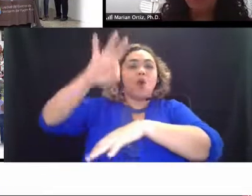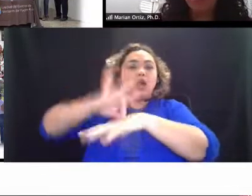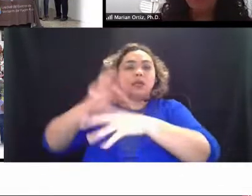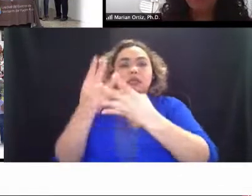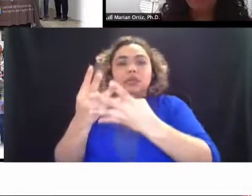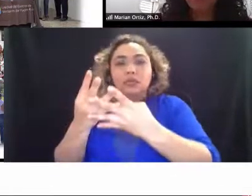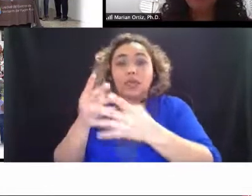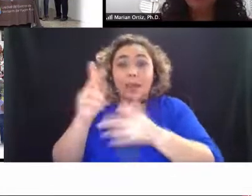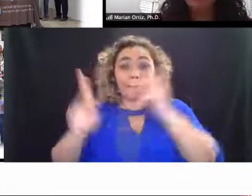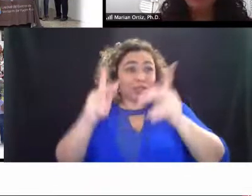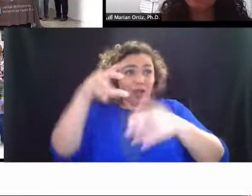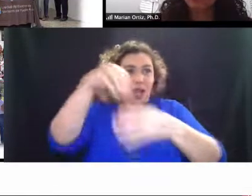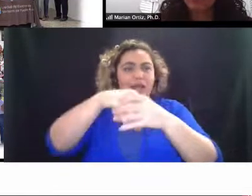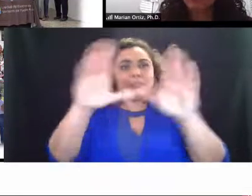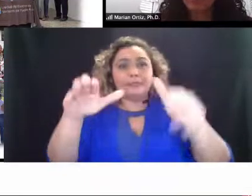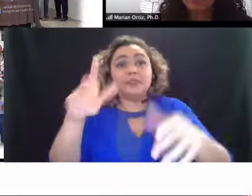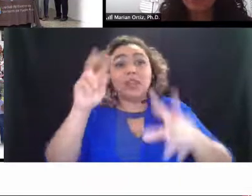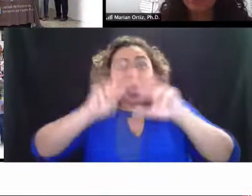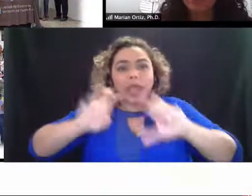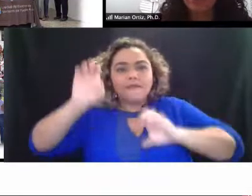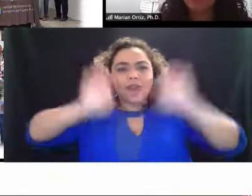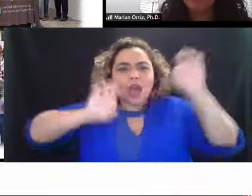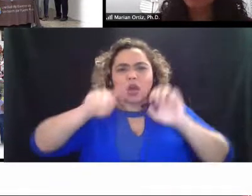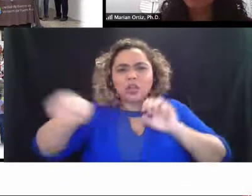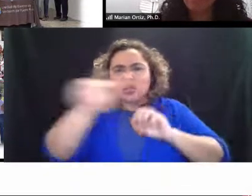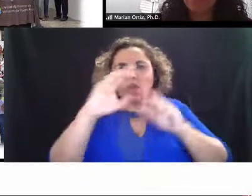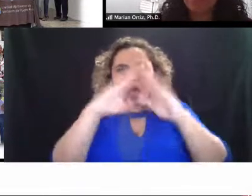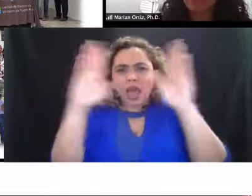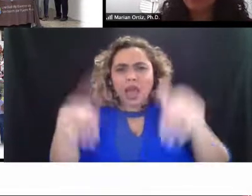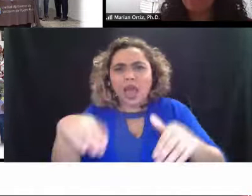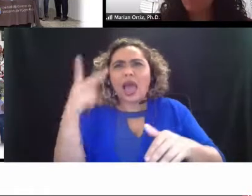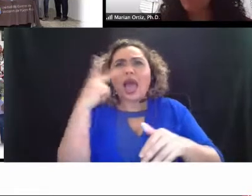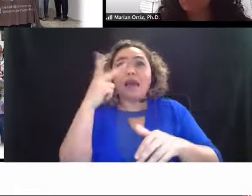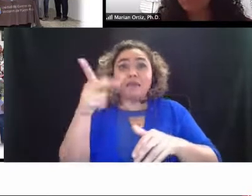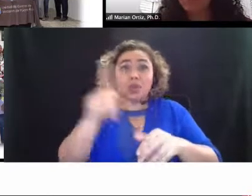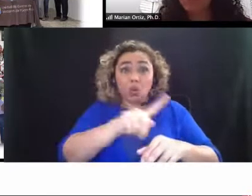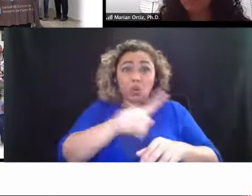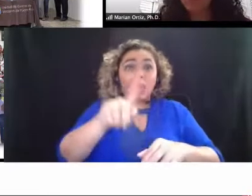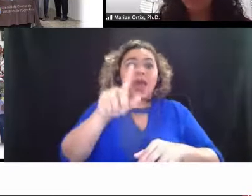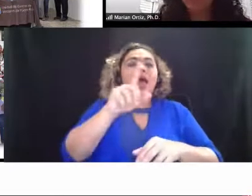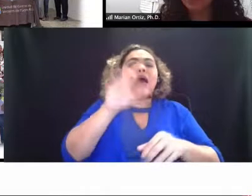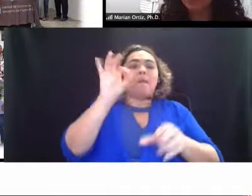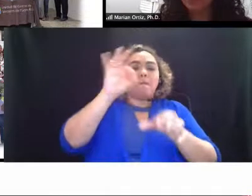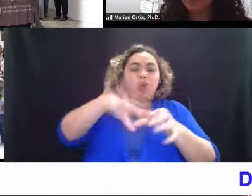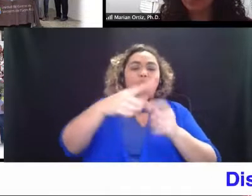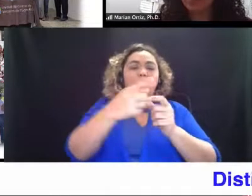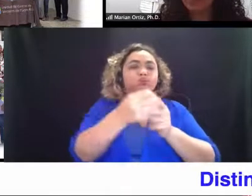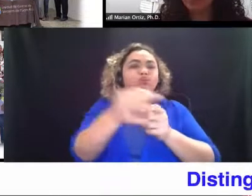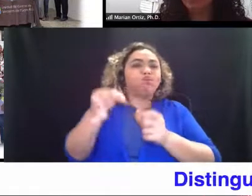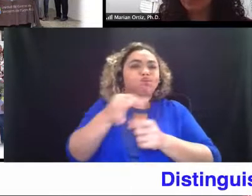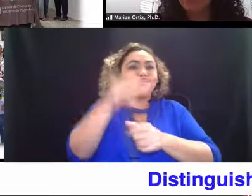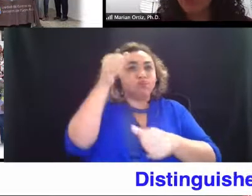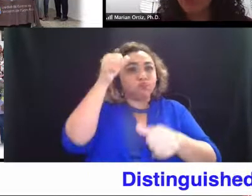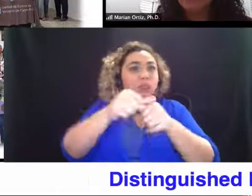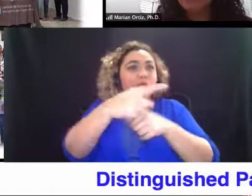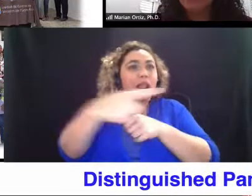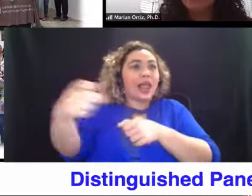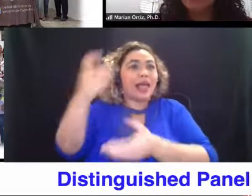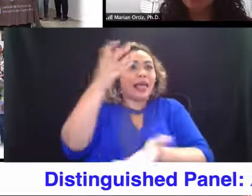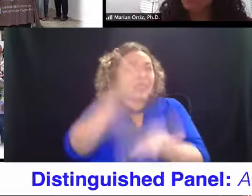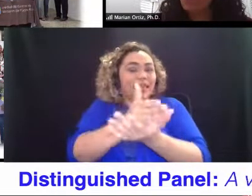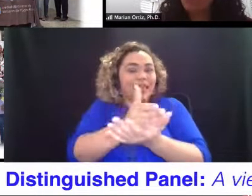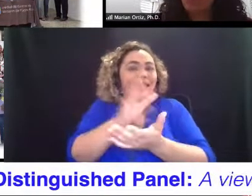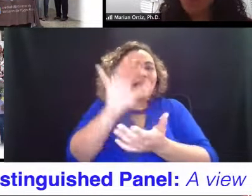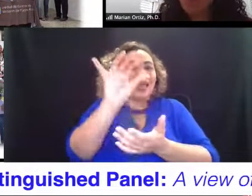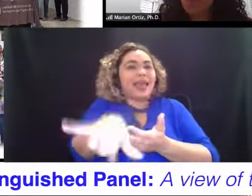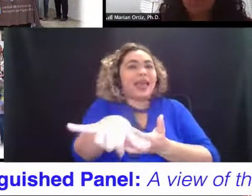de las personas, evaluar lo que es la aplicación del herbicida, que fue una de las técnicas. No sé si algunos de ustedes se recuerdan de Vectovac, que hubo